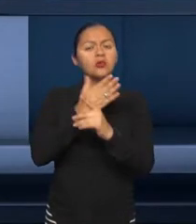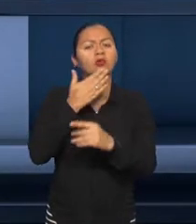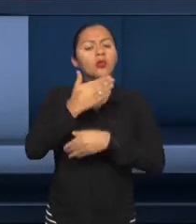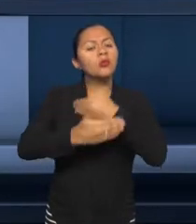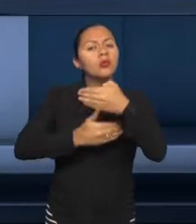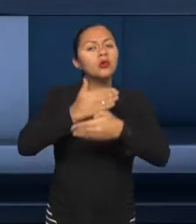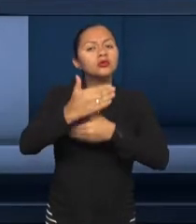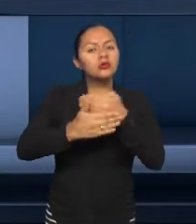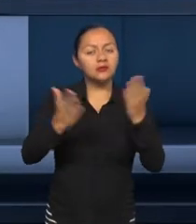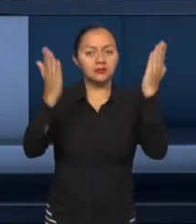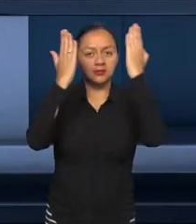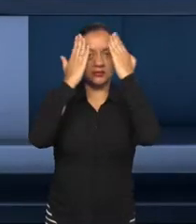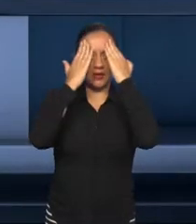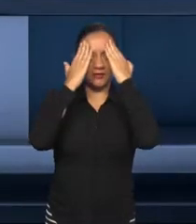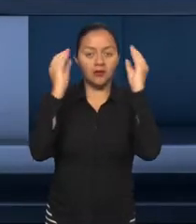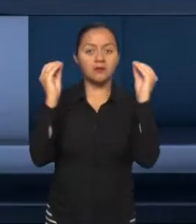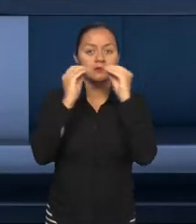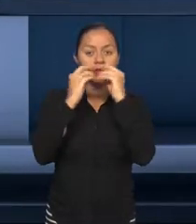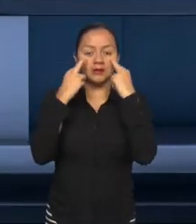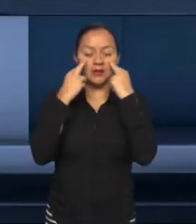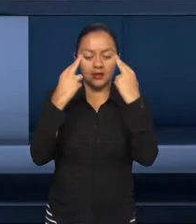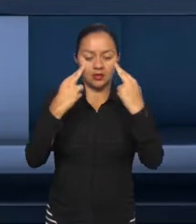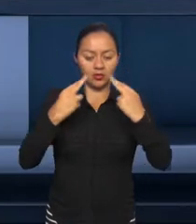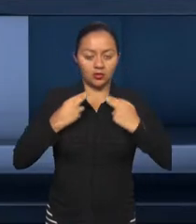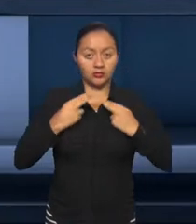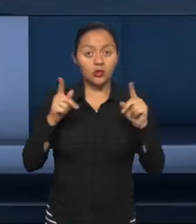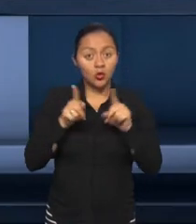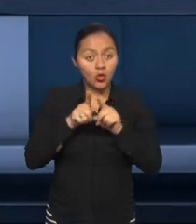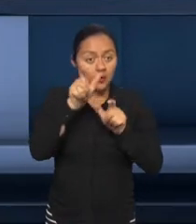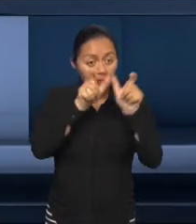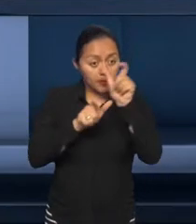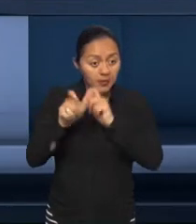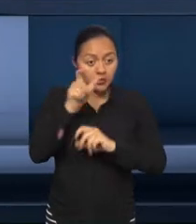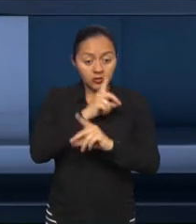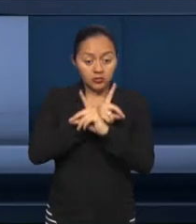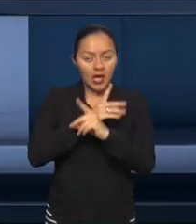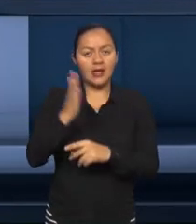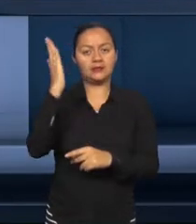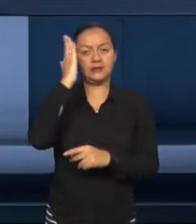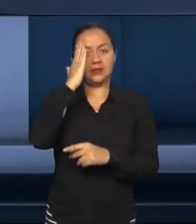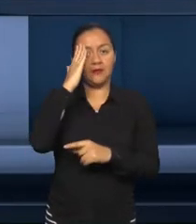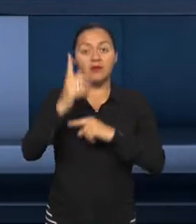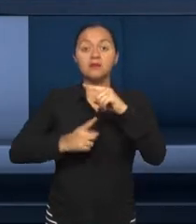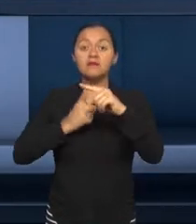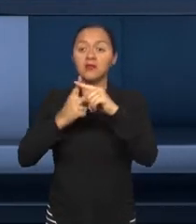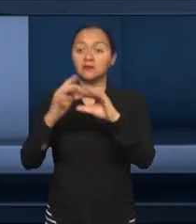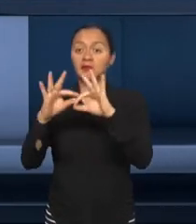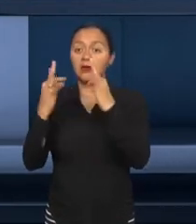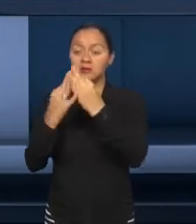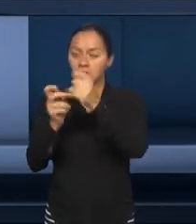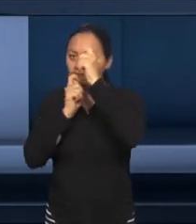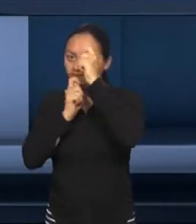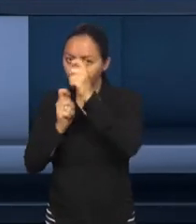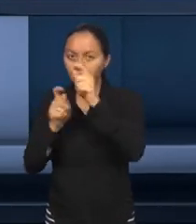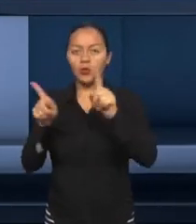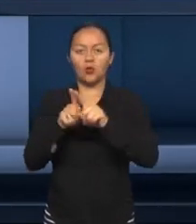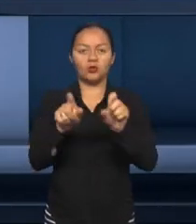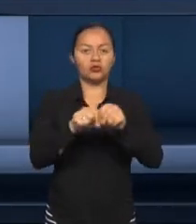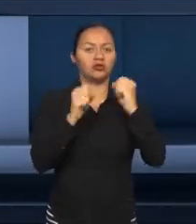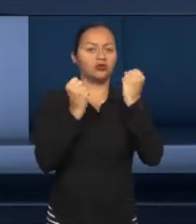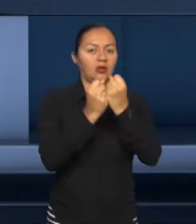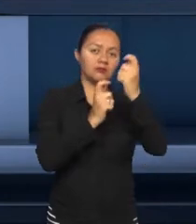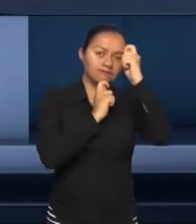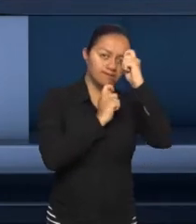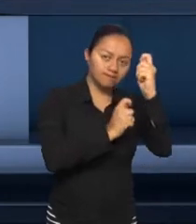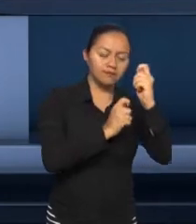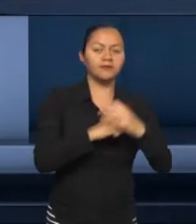de conocimiento y reconocimiento por parte de las mismas personas con discapacidad, sus familias y la sociedad en general. Por otra parte, hablar